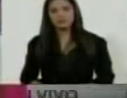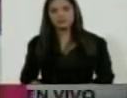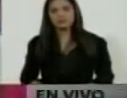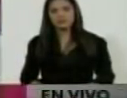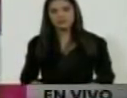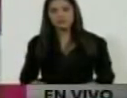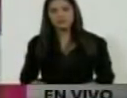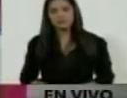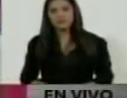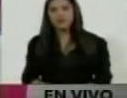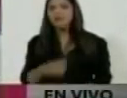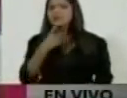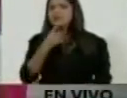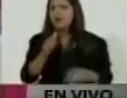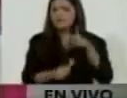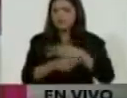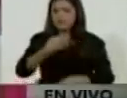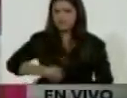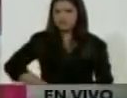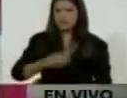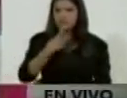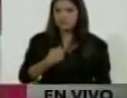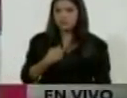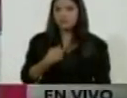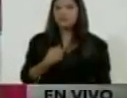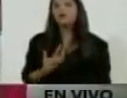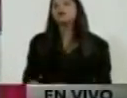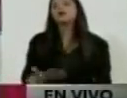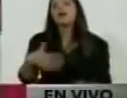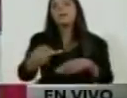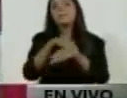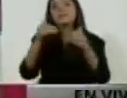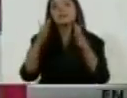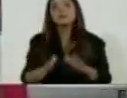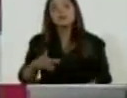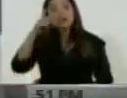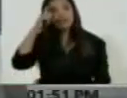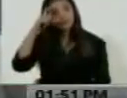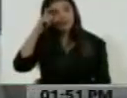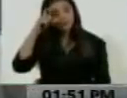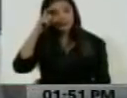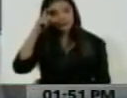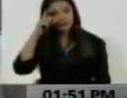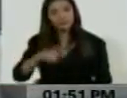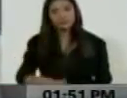Le decía yo al vicepresidente y al ministro Ernesto Villegas